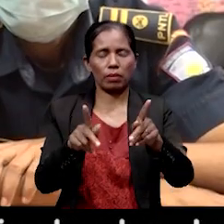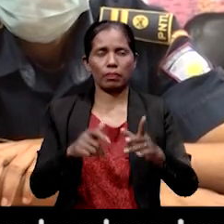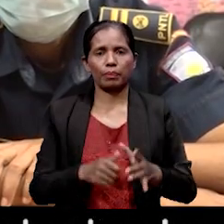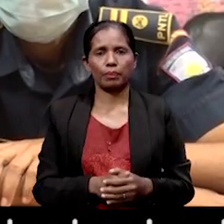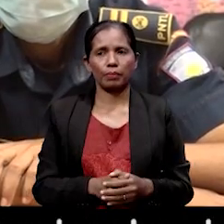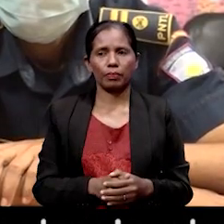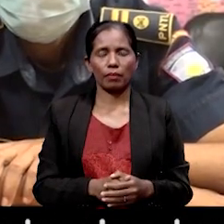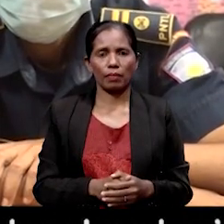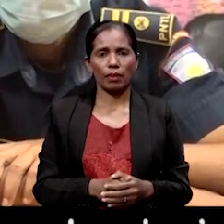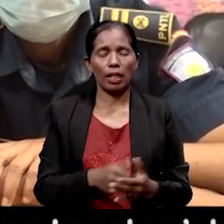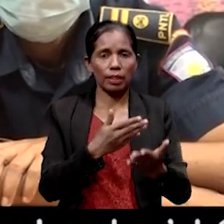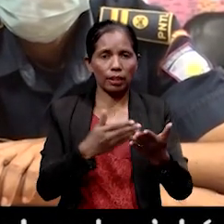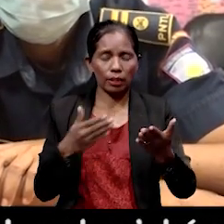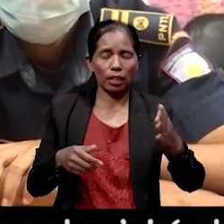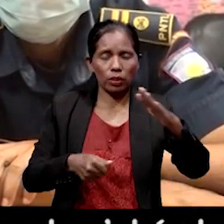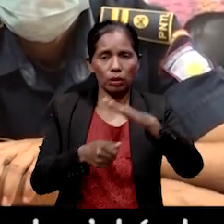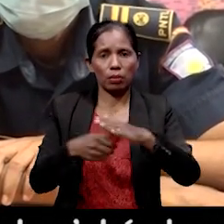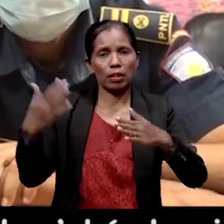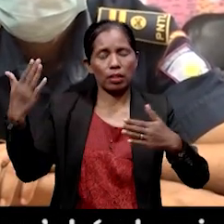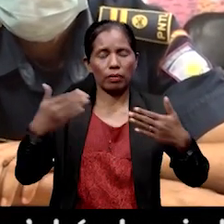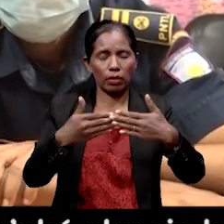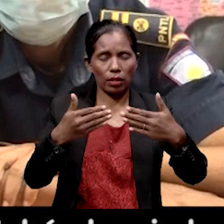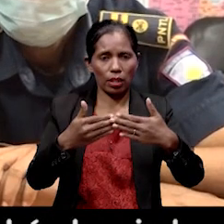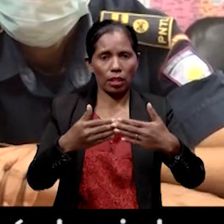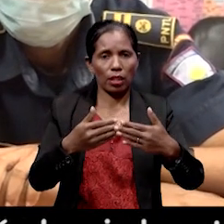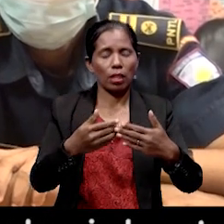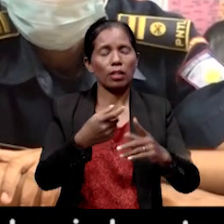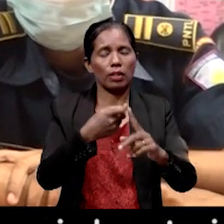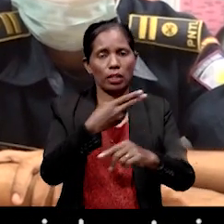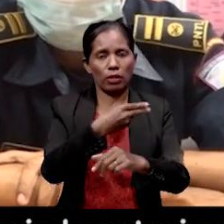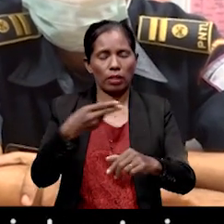ia fronteira Timor Leste no Indonesia. Ia lor